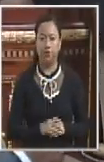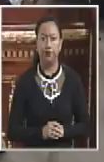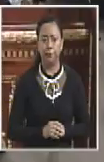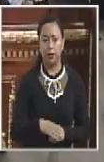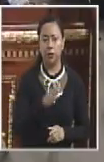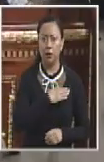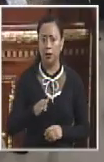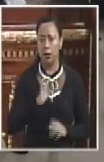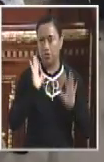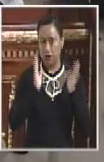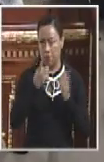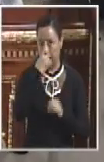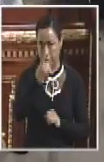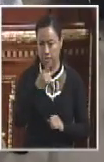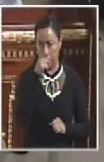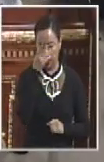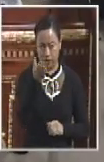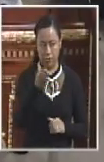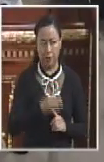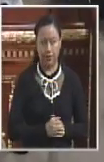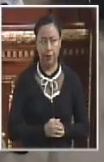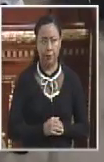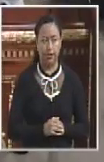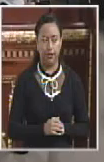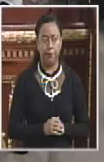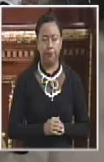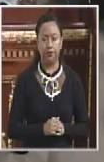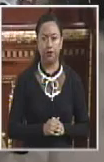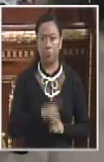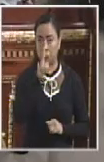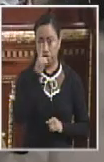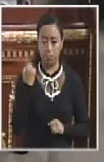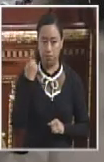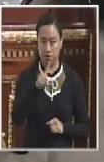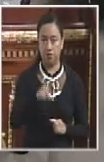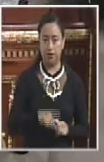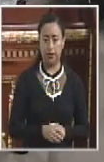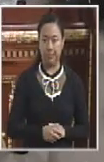ya nombró usted, ya que está mandando